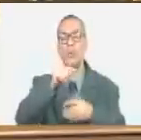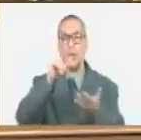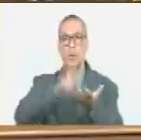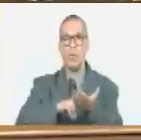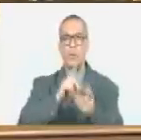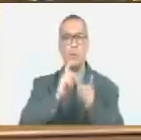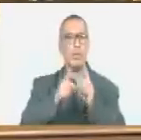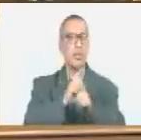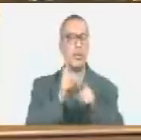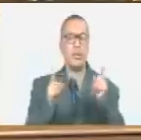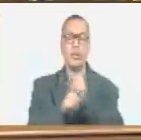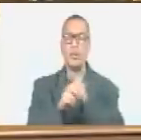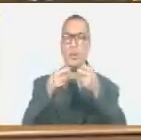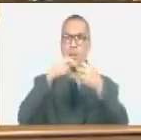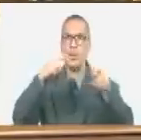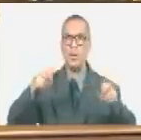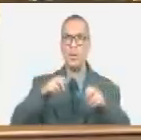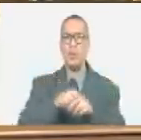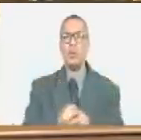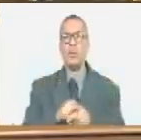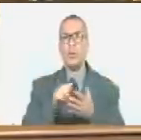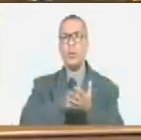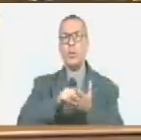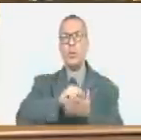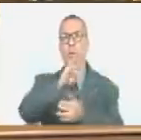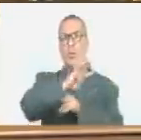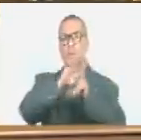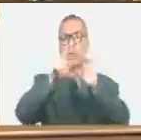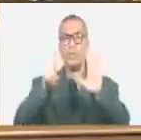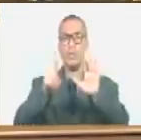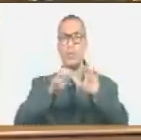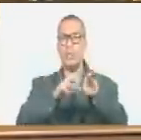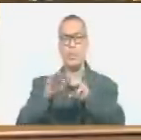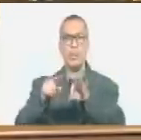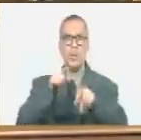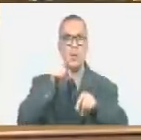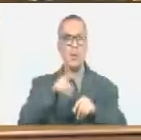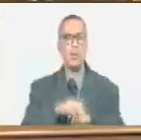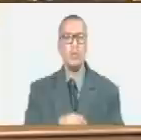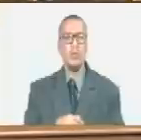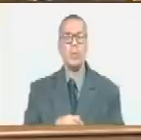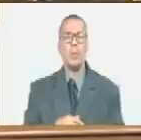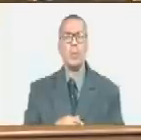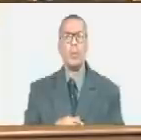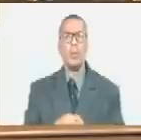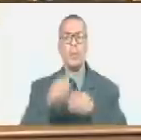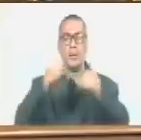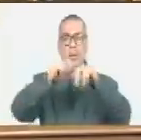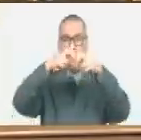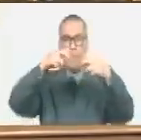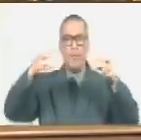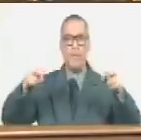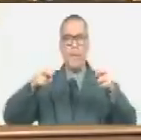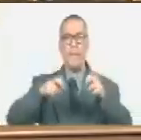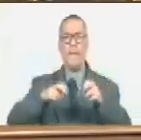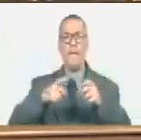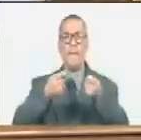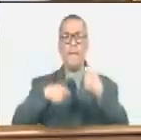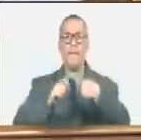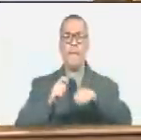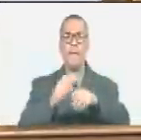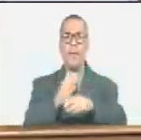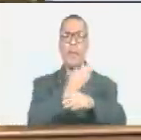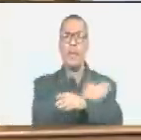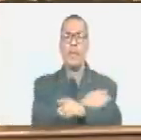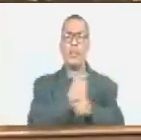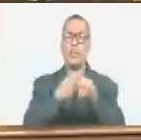sin modificación la denominación del epígrafe del artículo 46, quedando redactado de la manera siguiente. Epígrafe de la venta anticipada